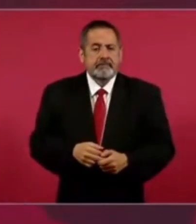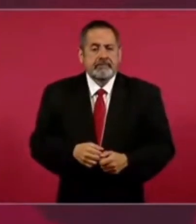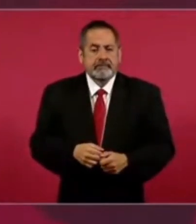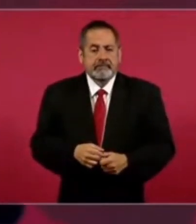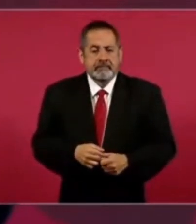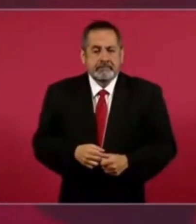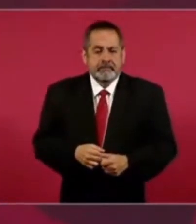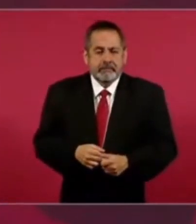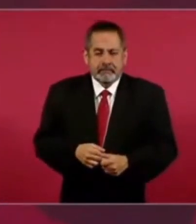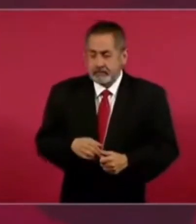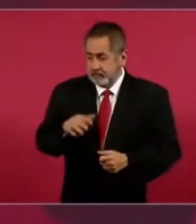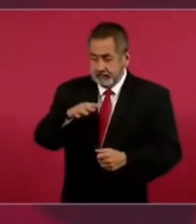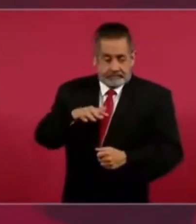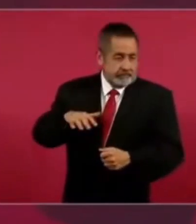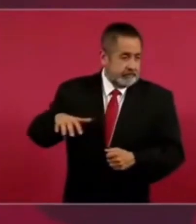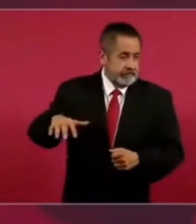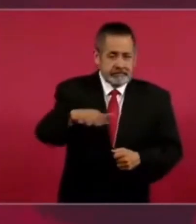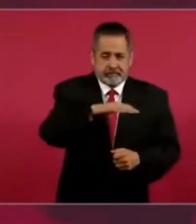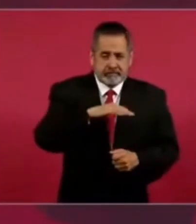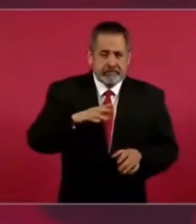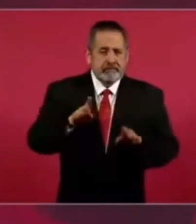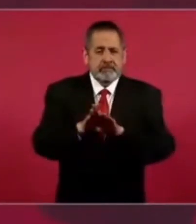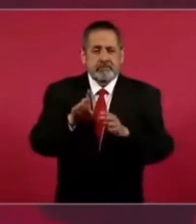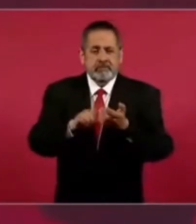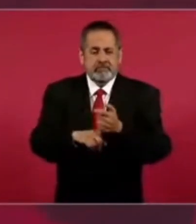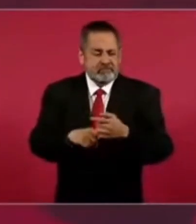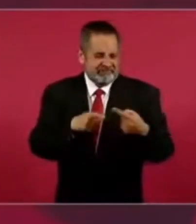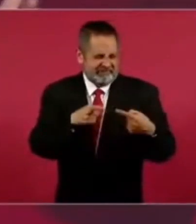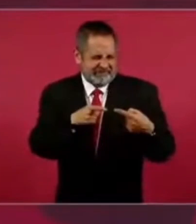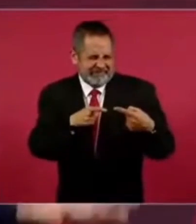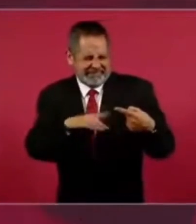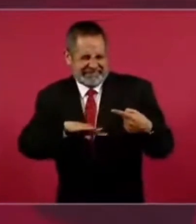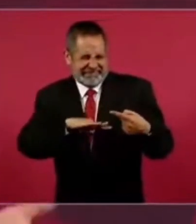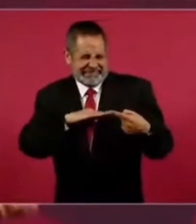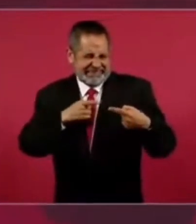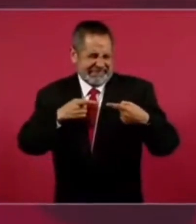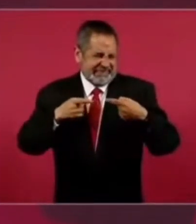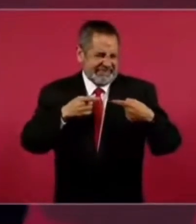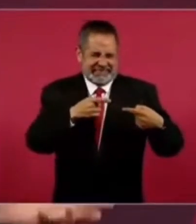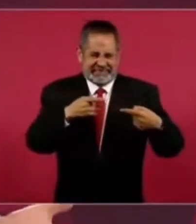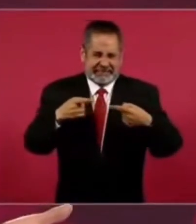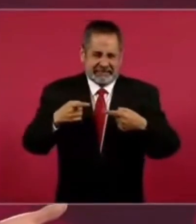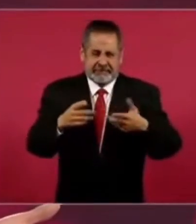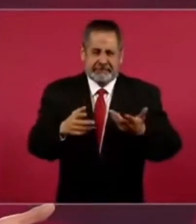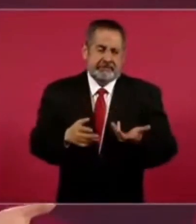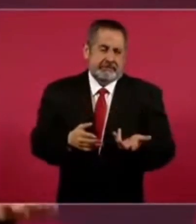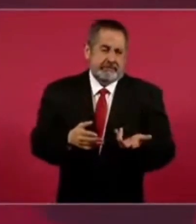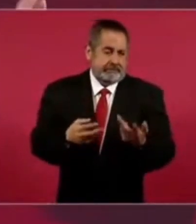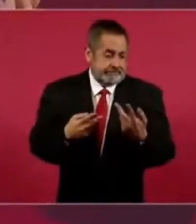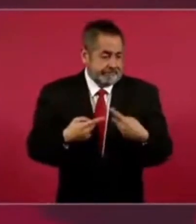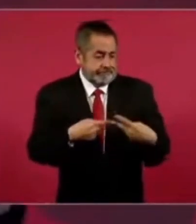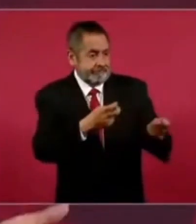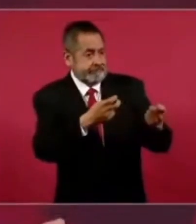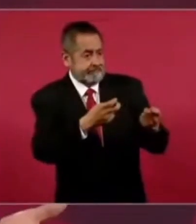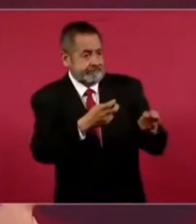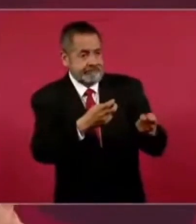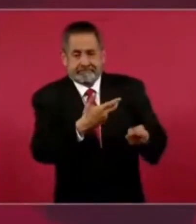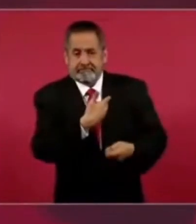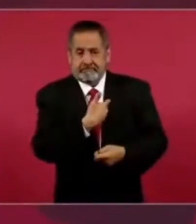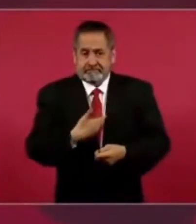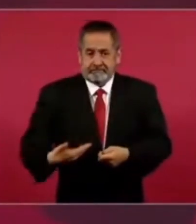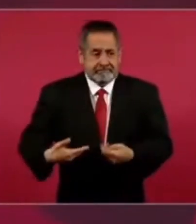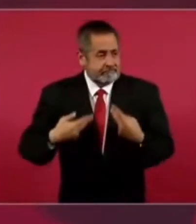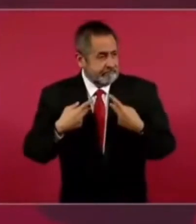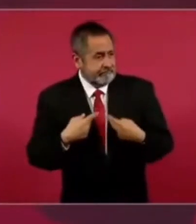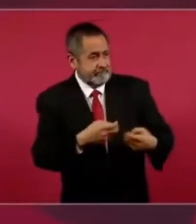Había un ambiente de muchísima tensión, pues no fue poca cosa, nos robaron la